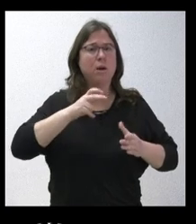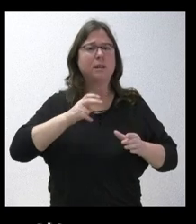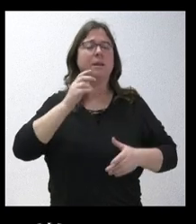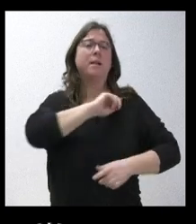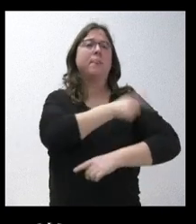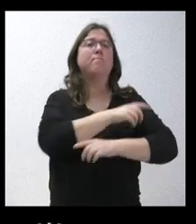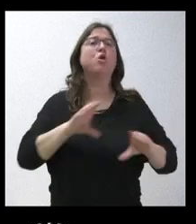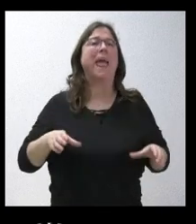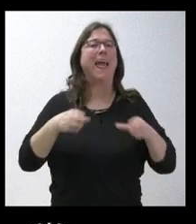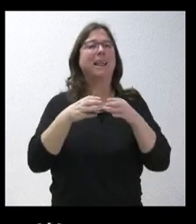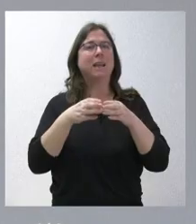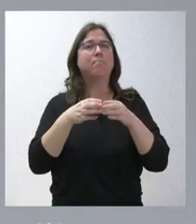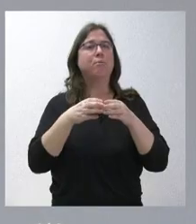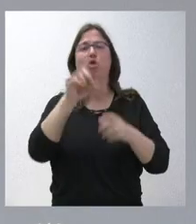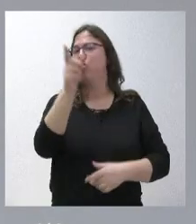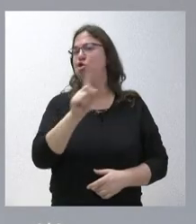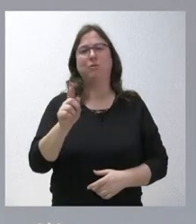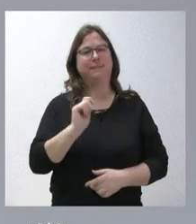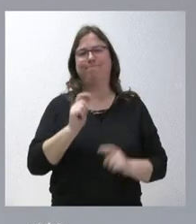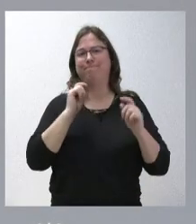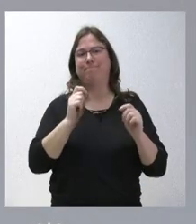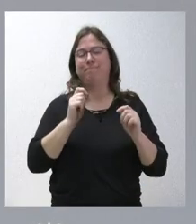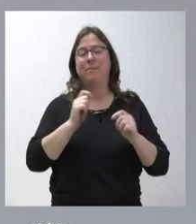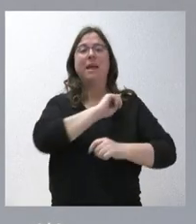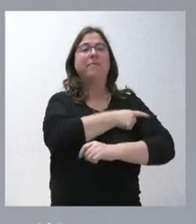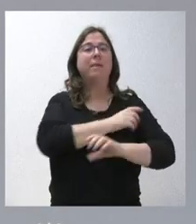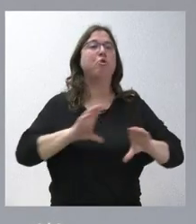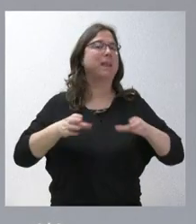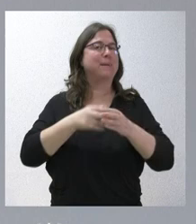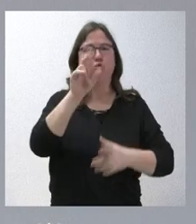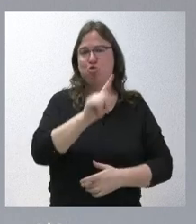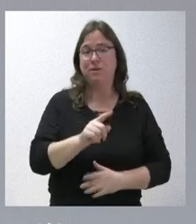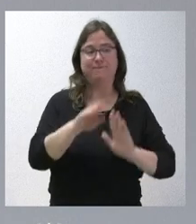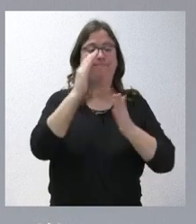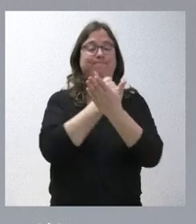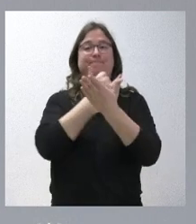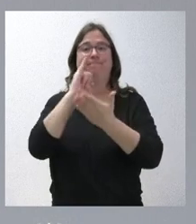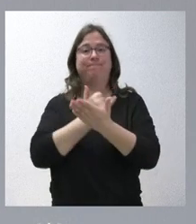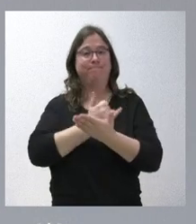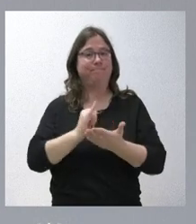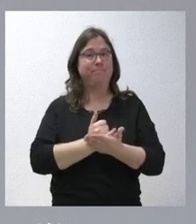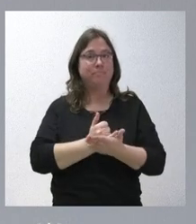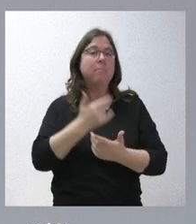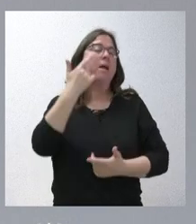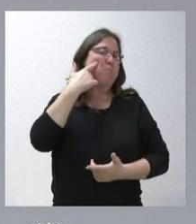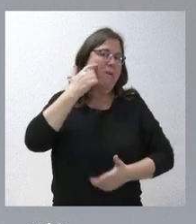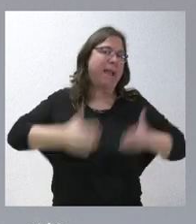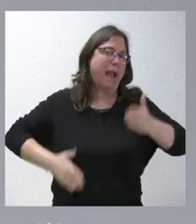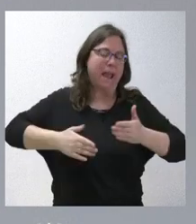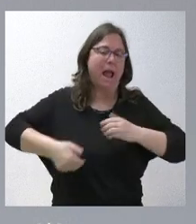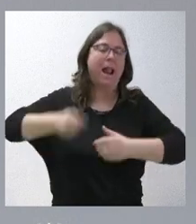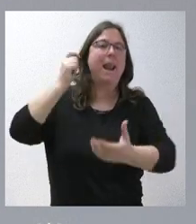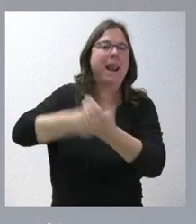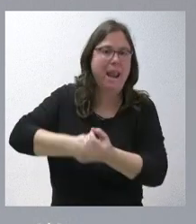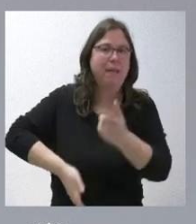equipo correcto no está calificado como un deporte de equipo dentro de lo que se configura normalmente no quita que pueda haber una carrera de relevos pero